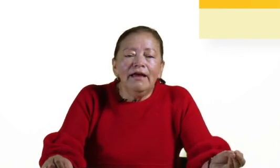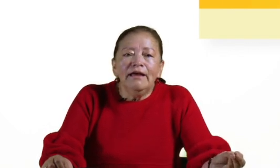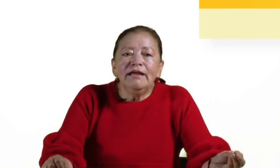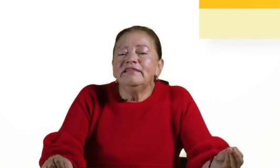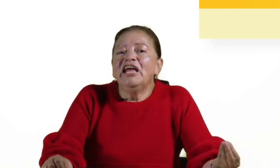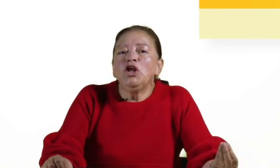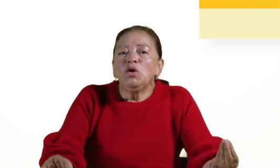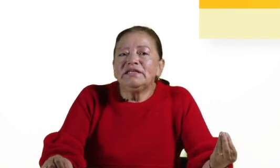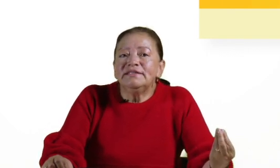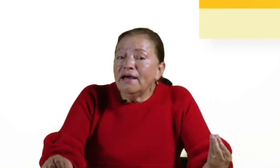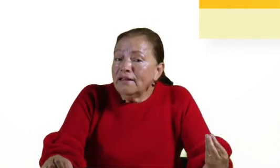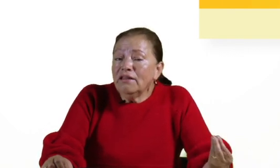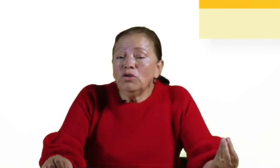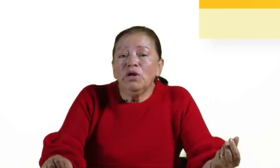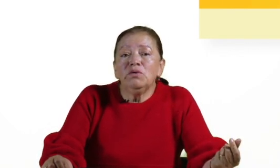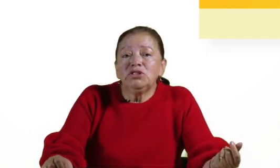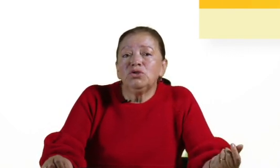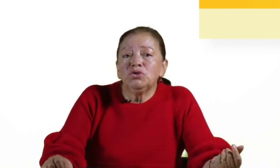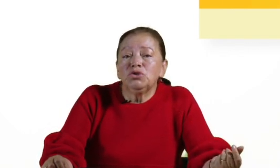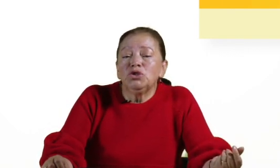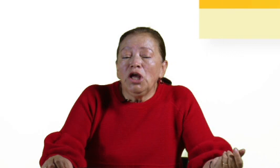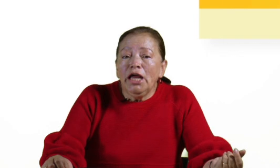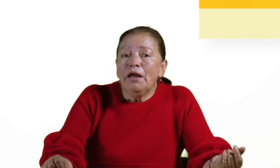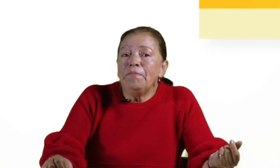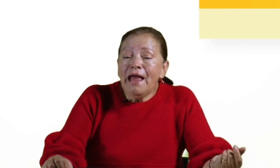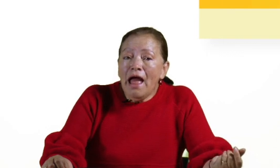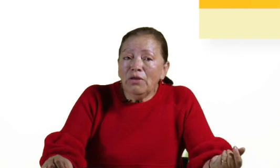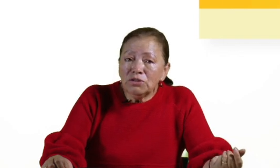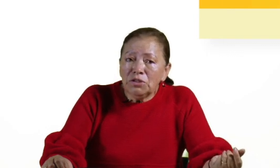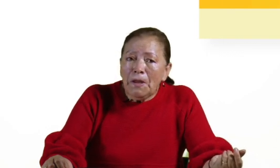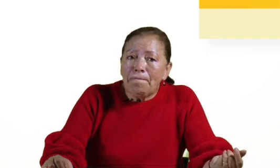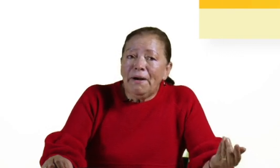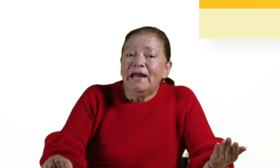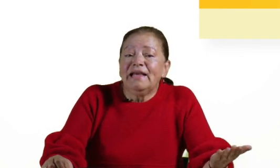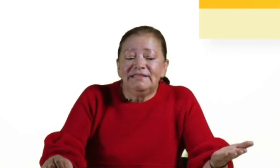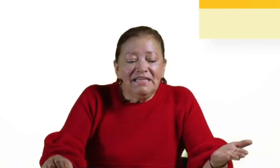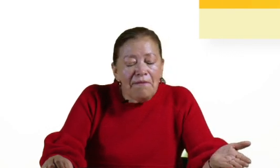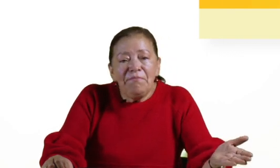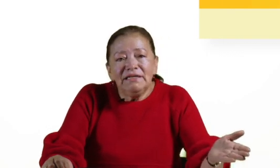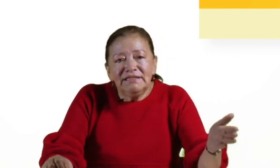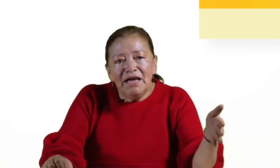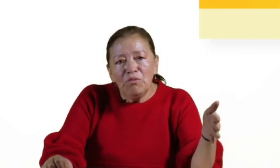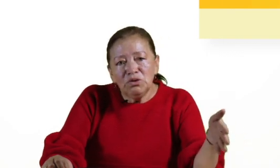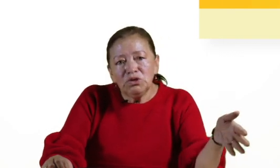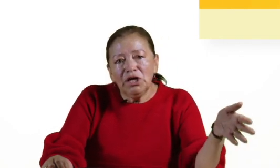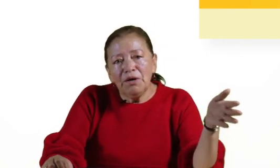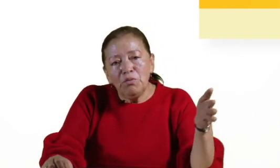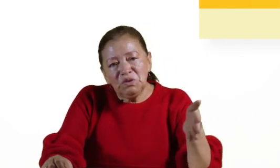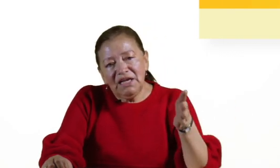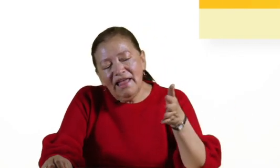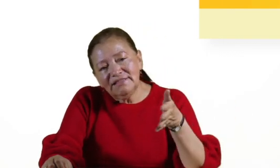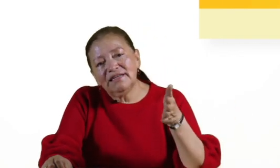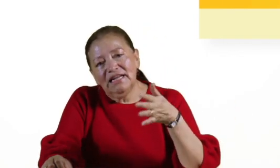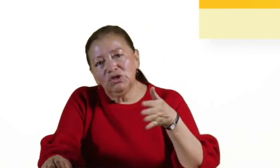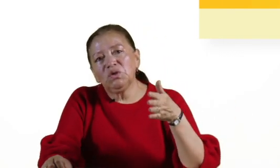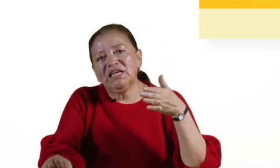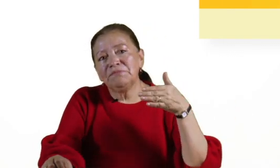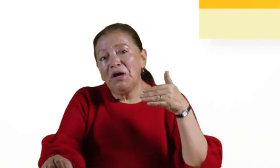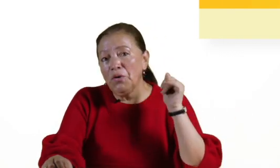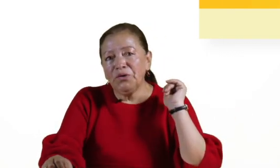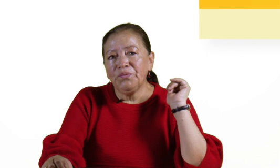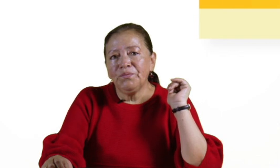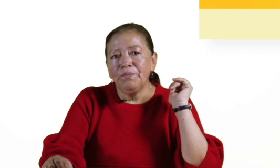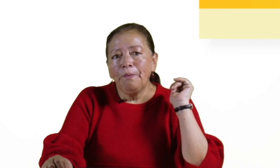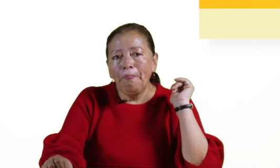debe interiorizar dentro de nuestros empleados para que siempre estemos en busca de hacer las